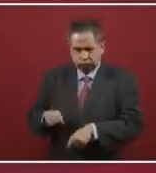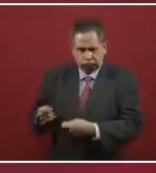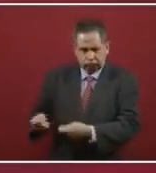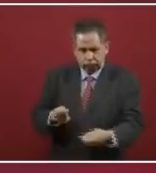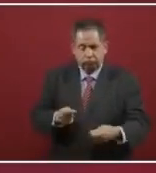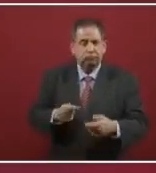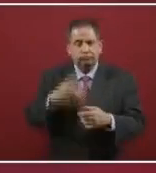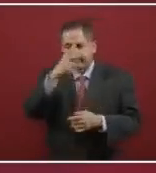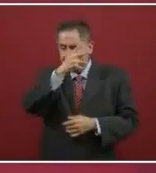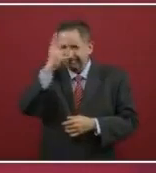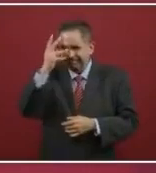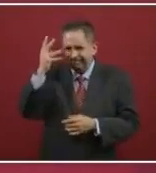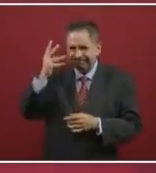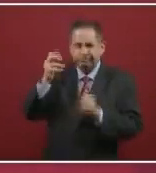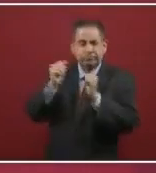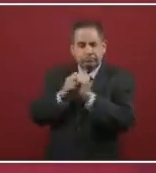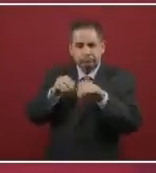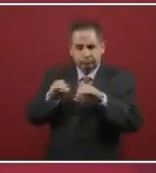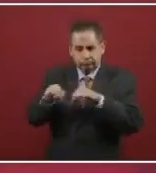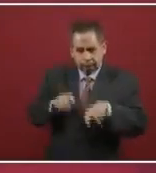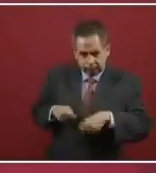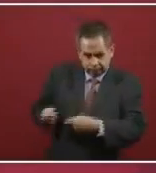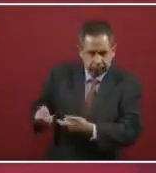visas de trabajo.